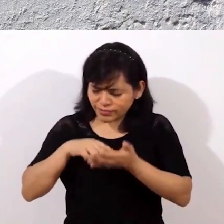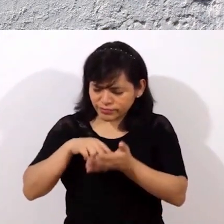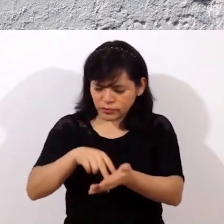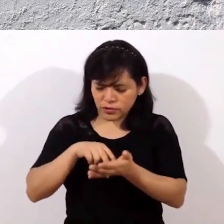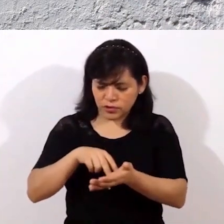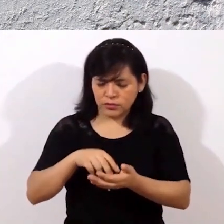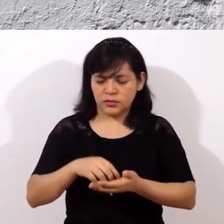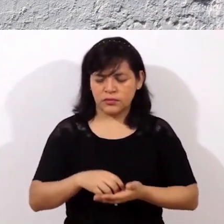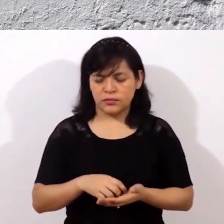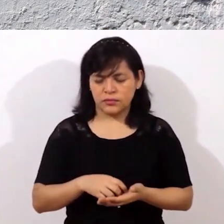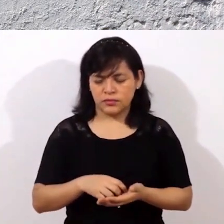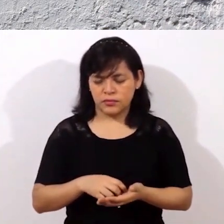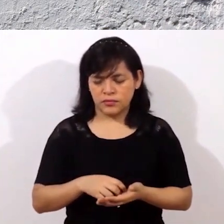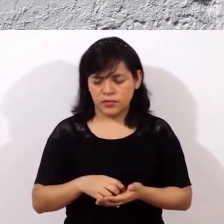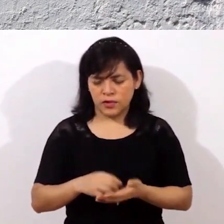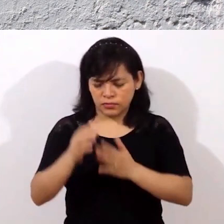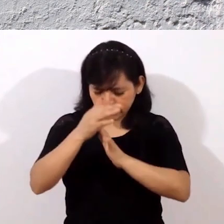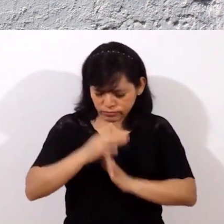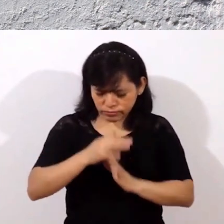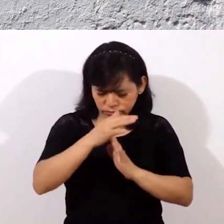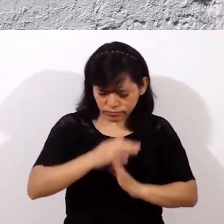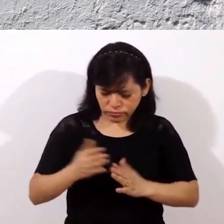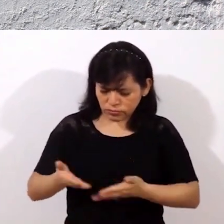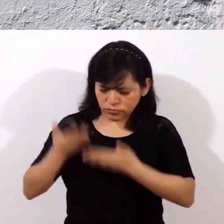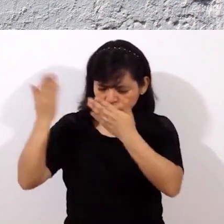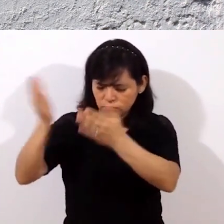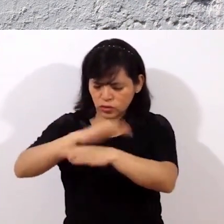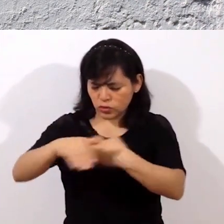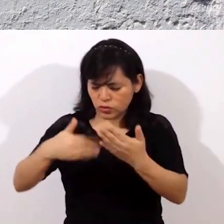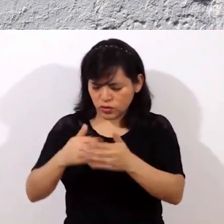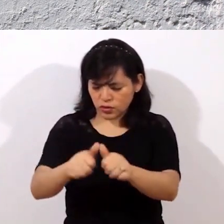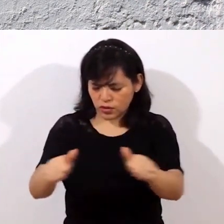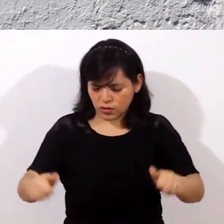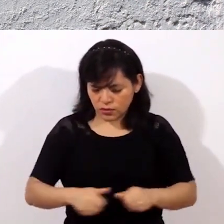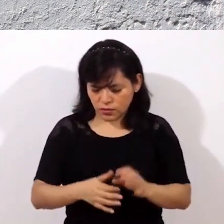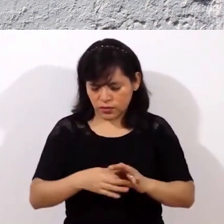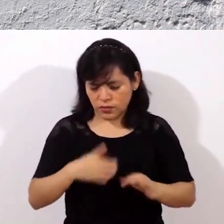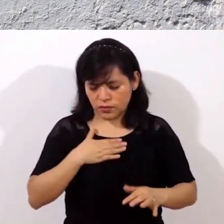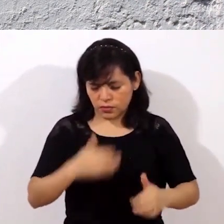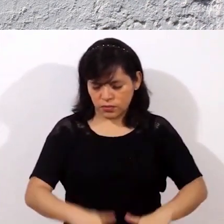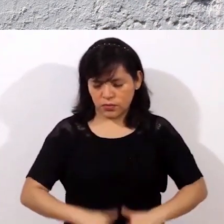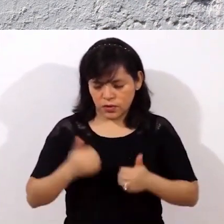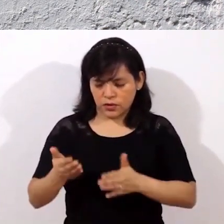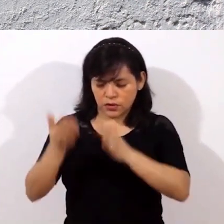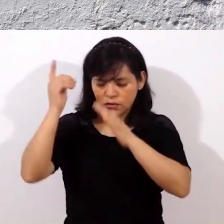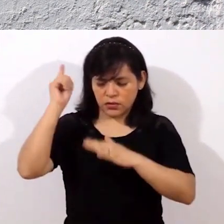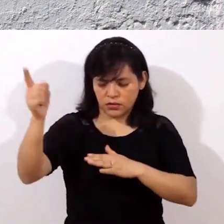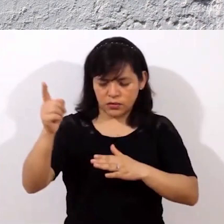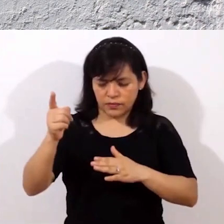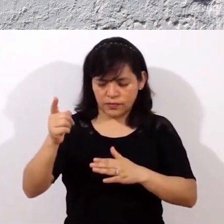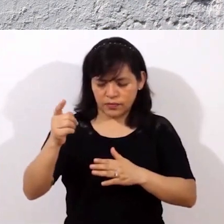Doblego todas las áreas de mi vida ante ti. Ayúdame en esto. Te doy gracias en el nombre de Cristo Jesús.